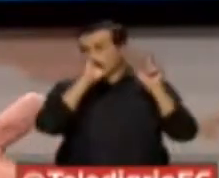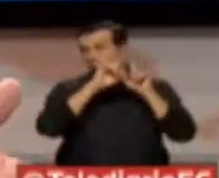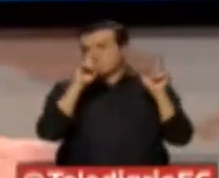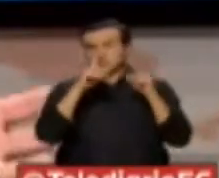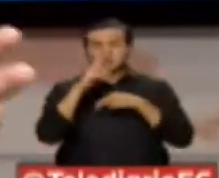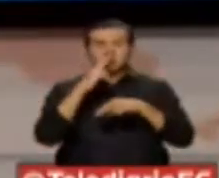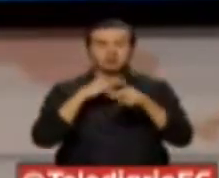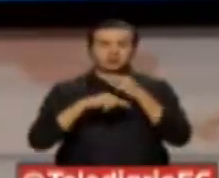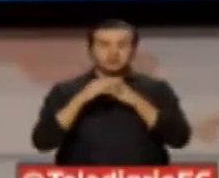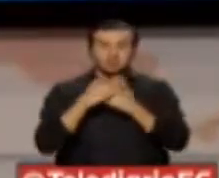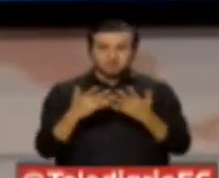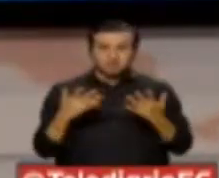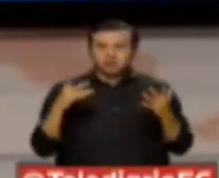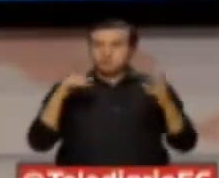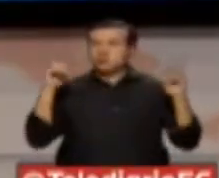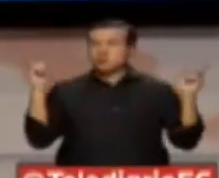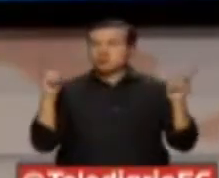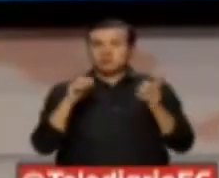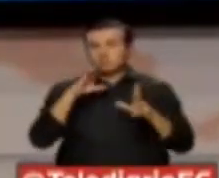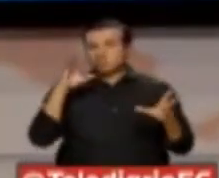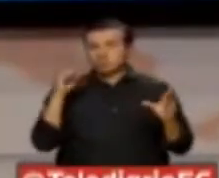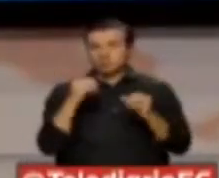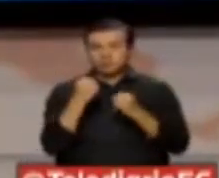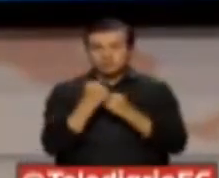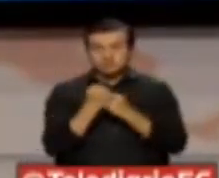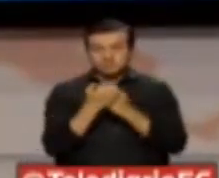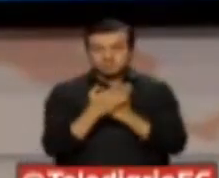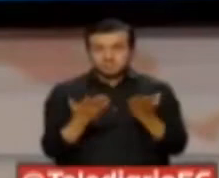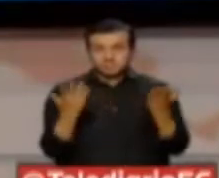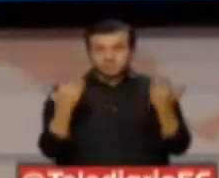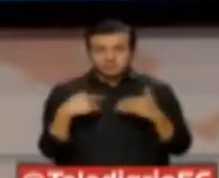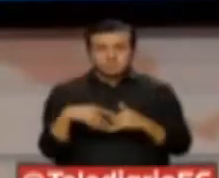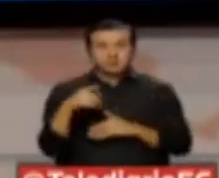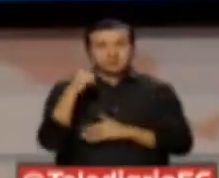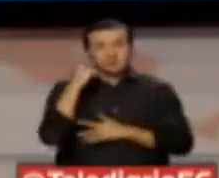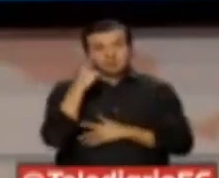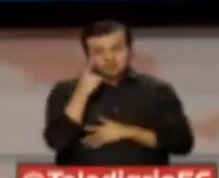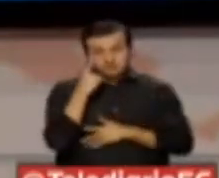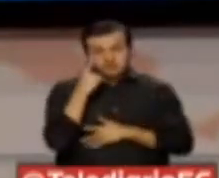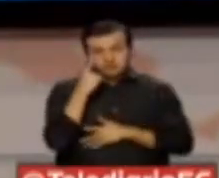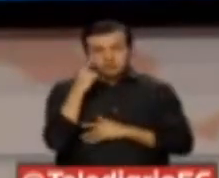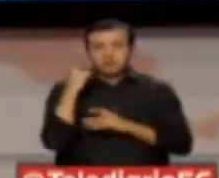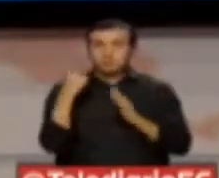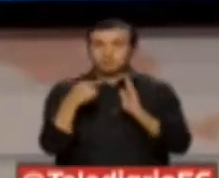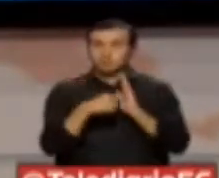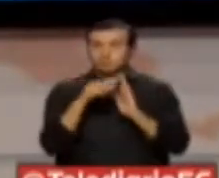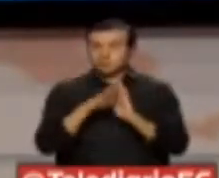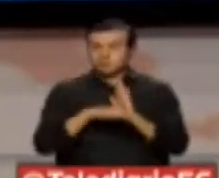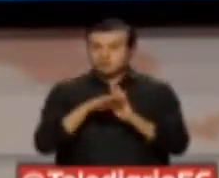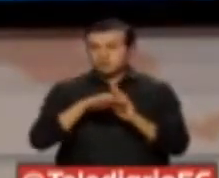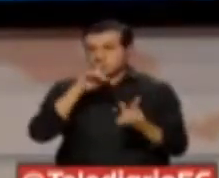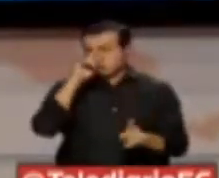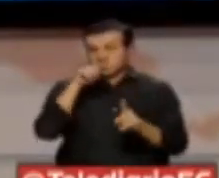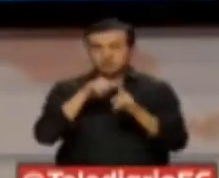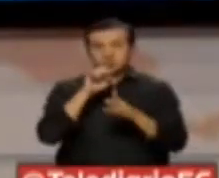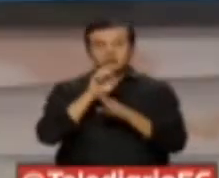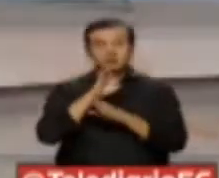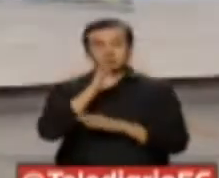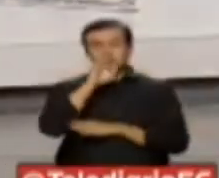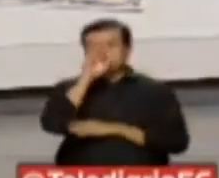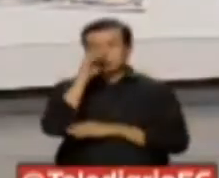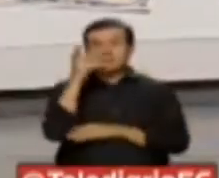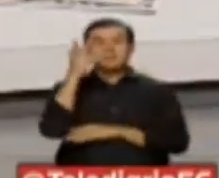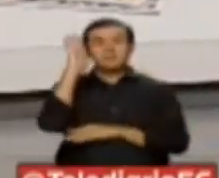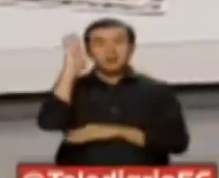emprendedor el pequeño todos se benefician porque ingresan productos con menos aranceles ahora el objetivo del ecuador siempre es